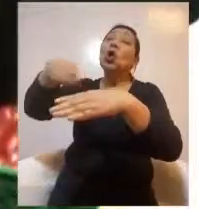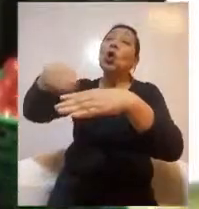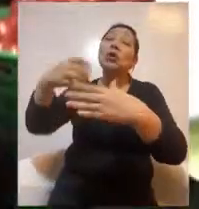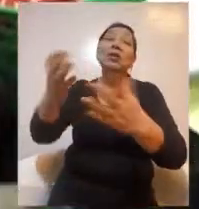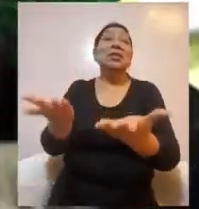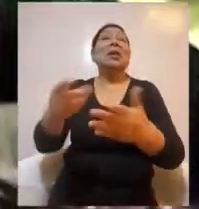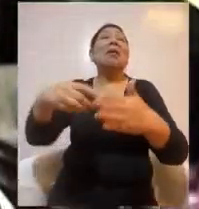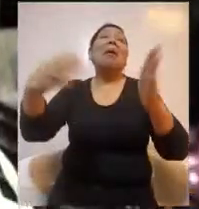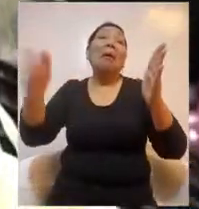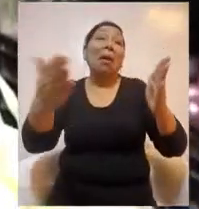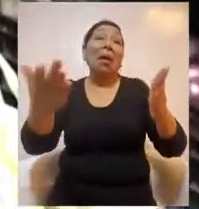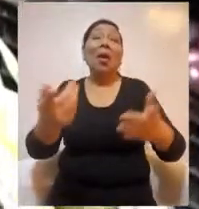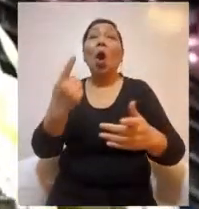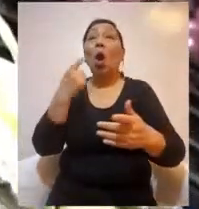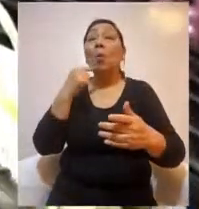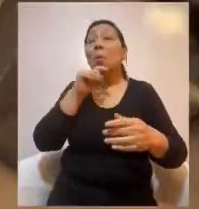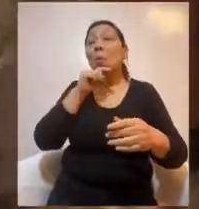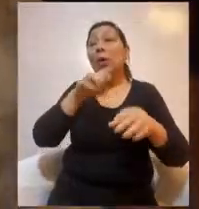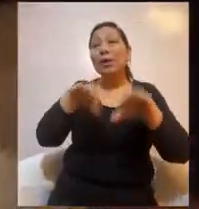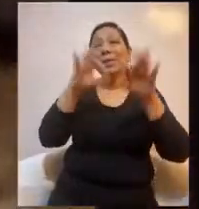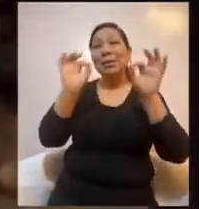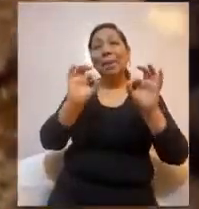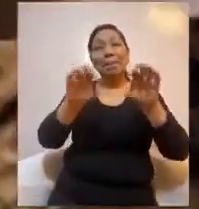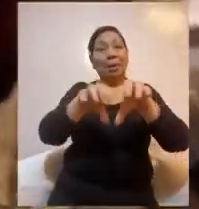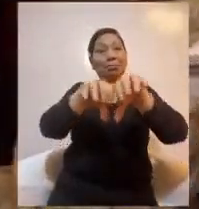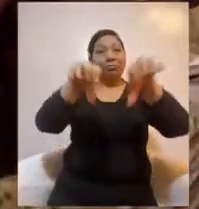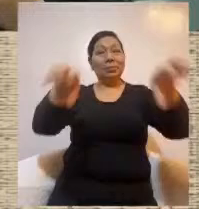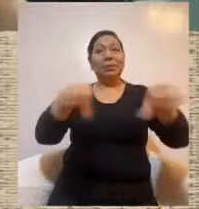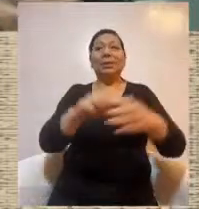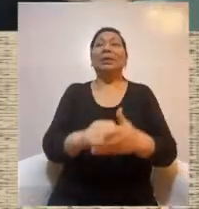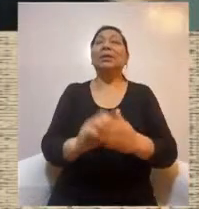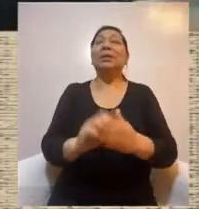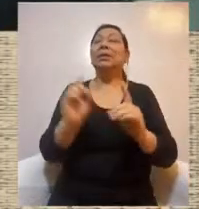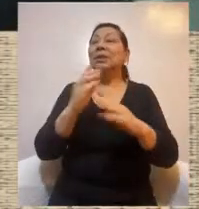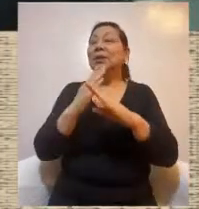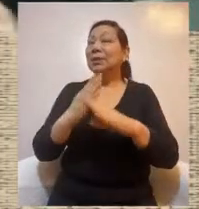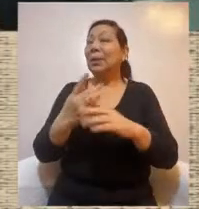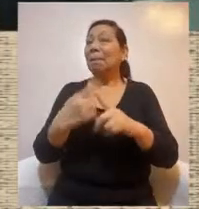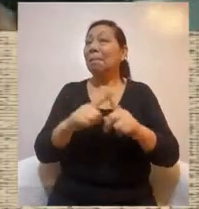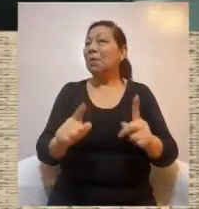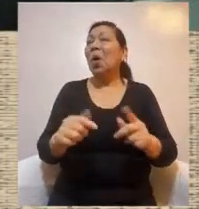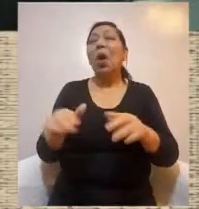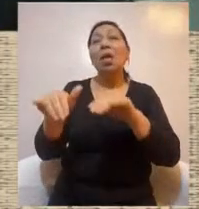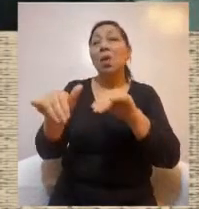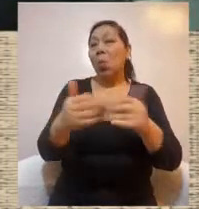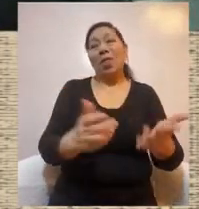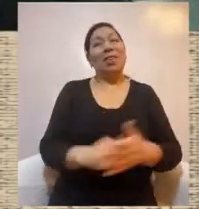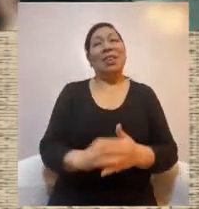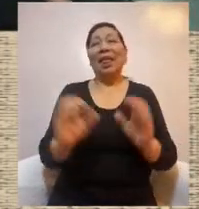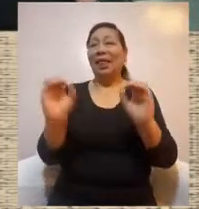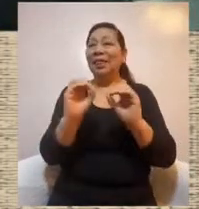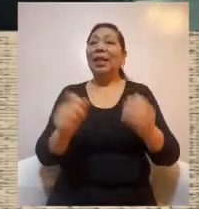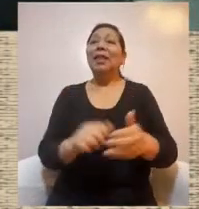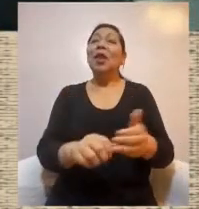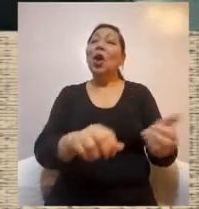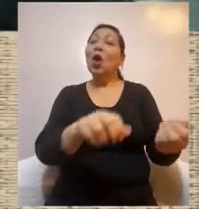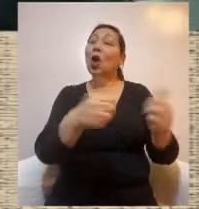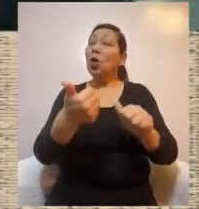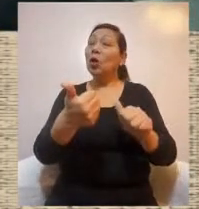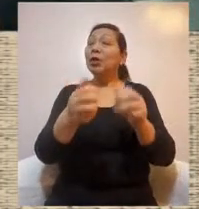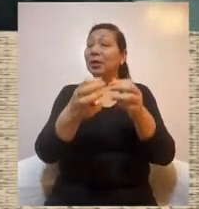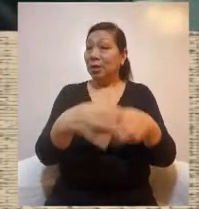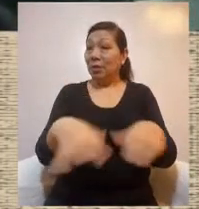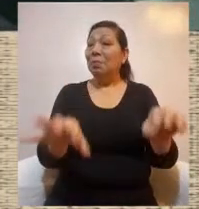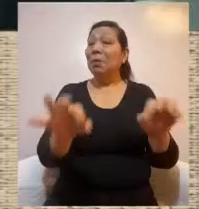ser compartidas por los hombres y por las mujeres sin distinción, ¿no? De igual manera. Ahora, otra